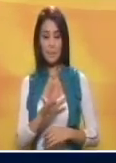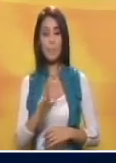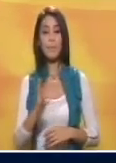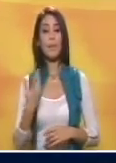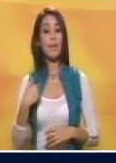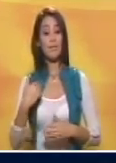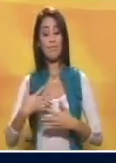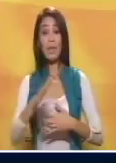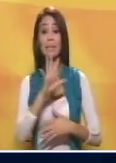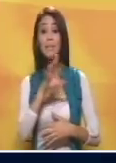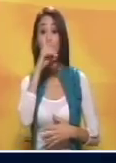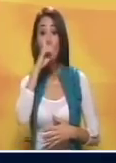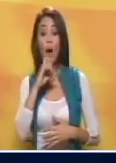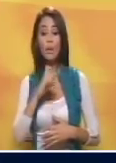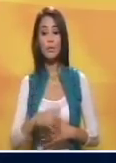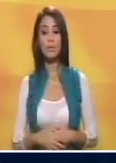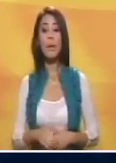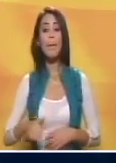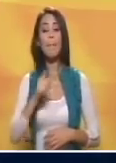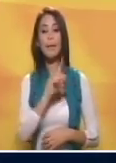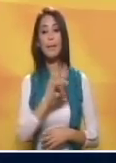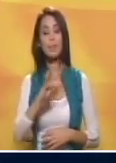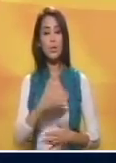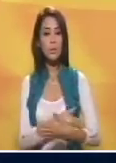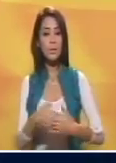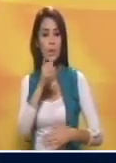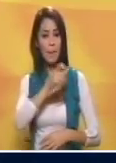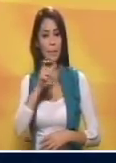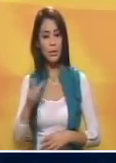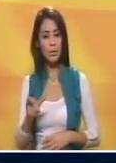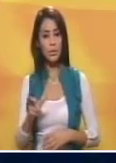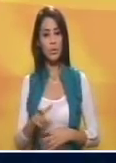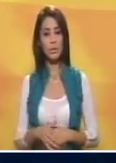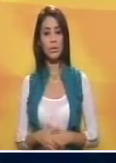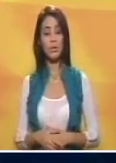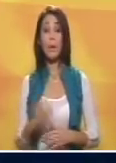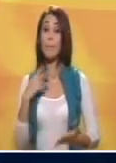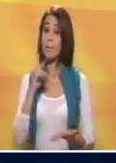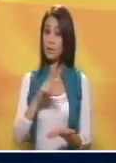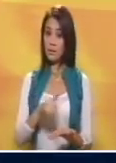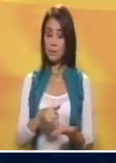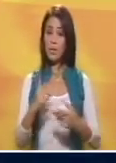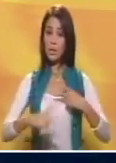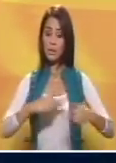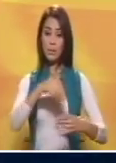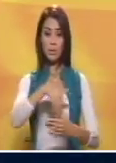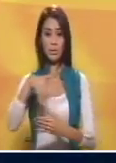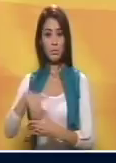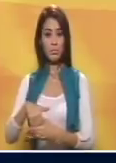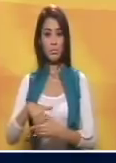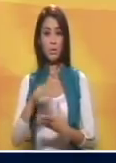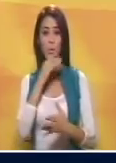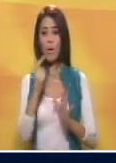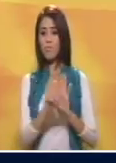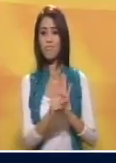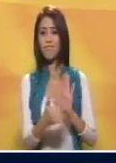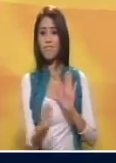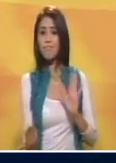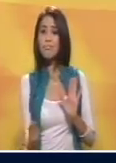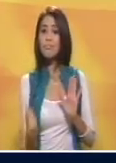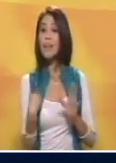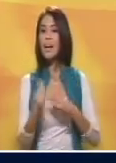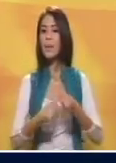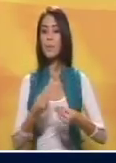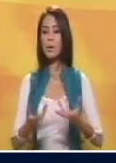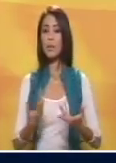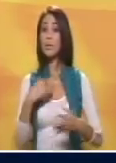la Constitución. Más de 14 millones de personas de todas las tendencias políticas participaron en ese proceso electoral y no hay justificación alguna para que esto se